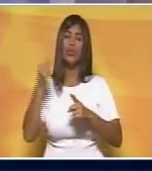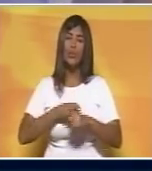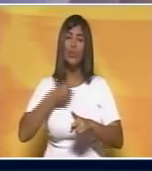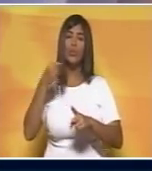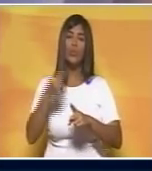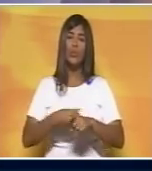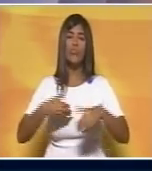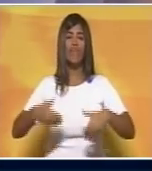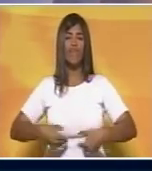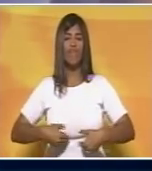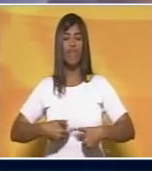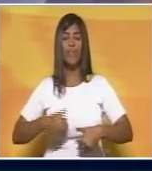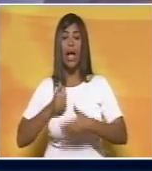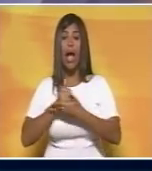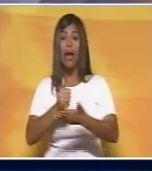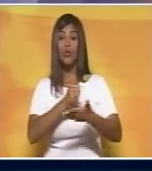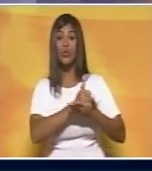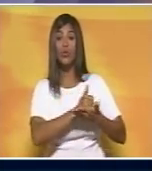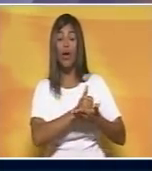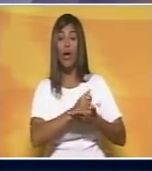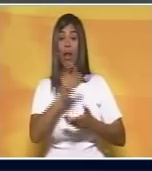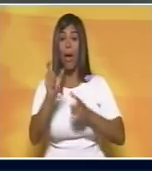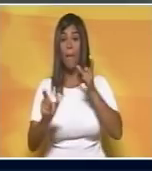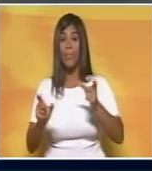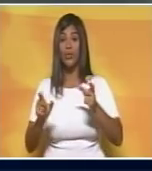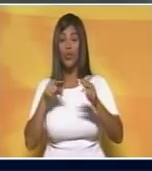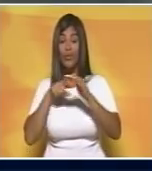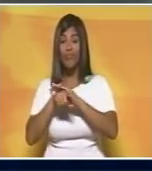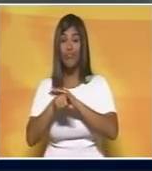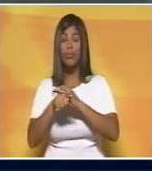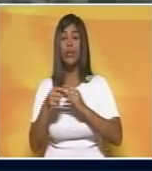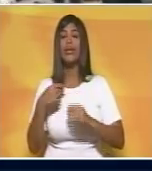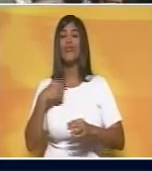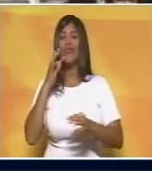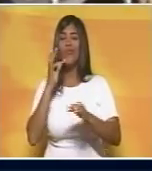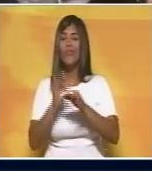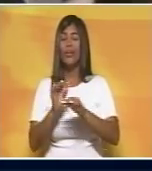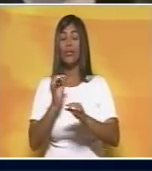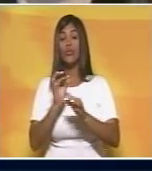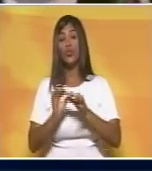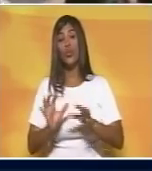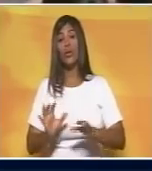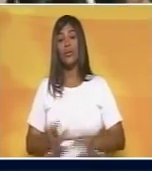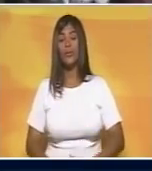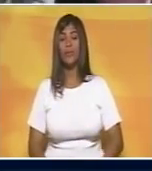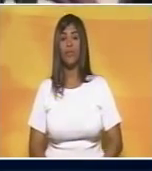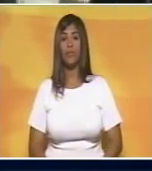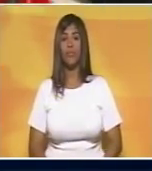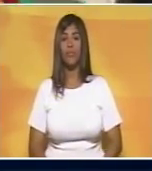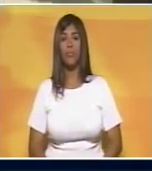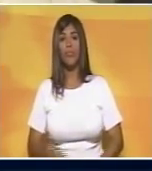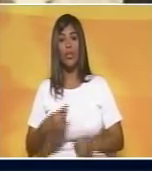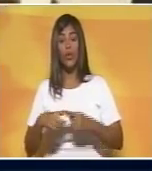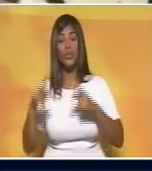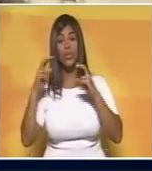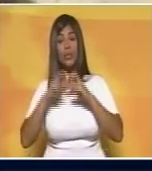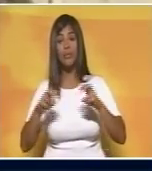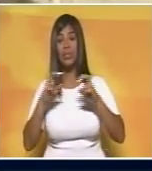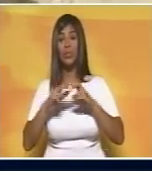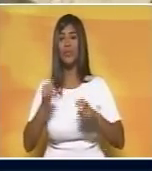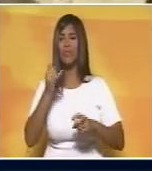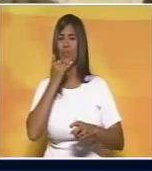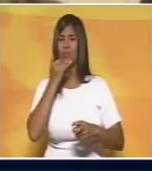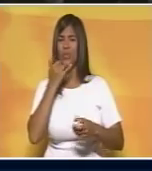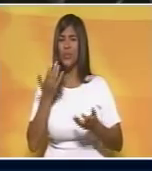sacar con vida, porque había la esperanza. En tanto, Serna Giomini inició un sumario para investigar las causas